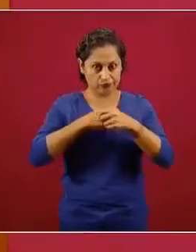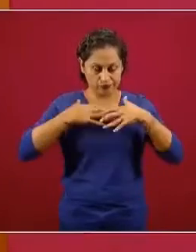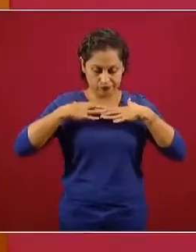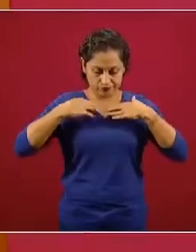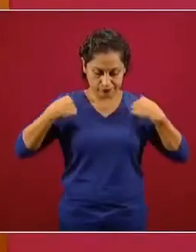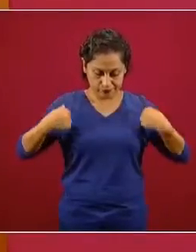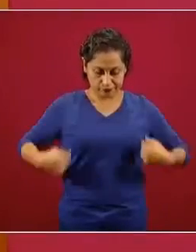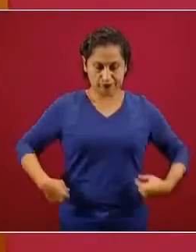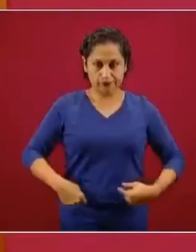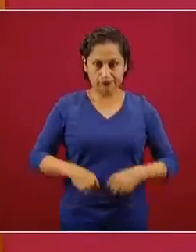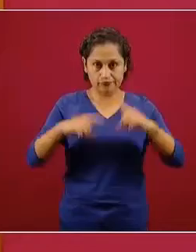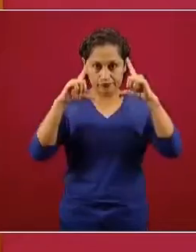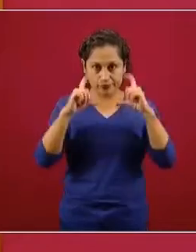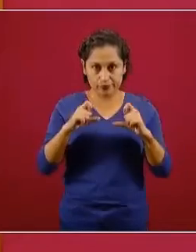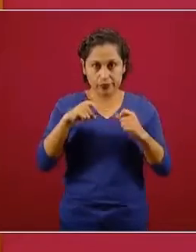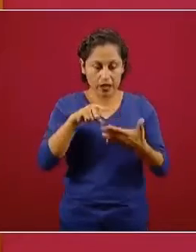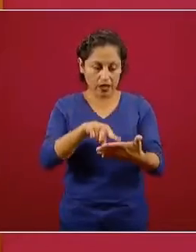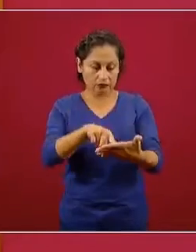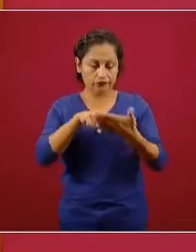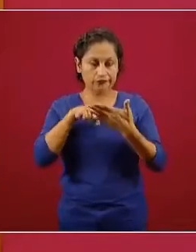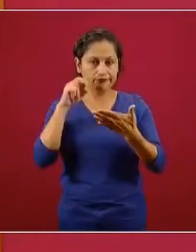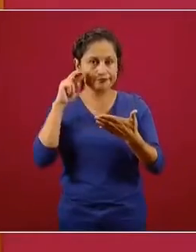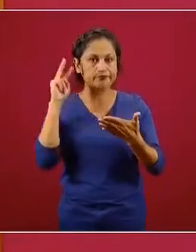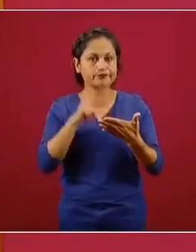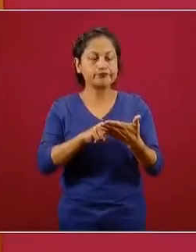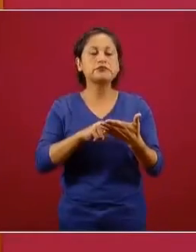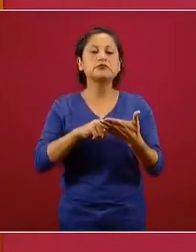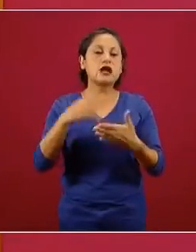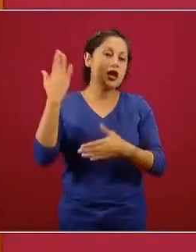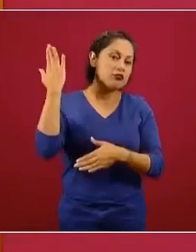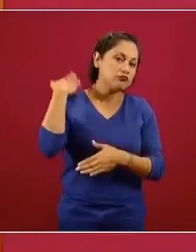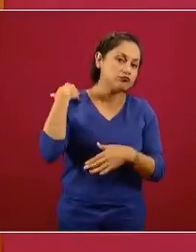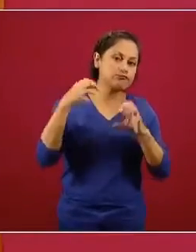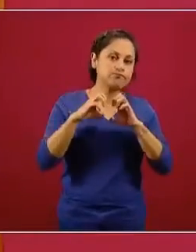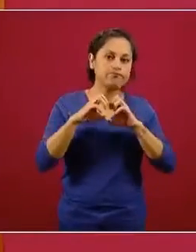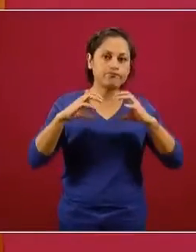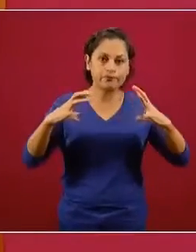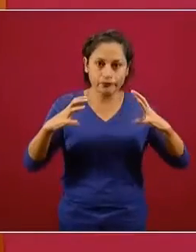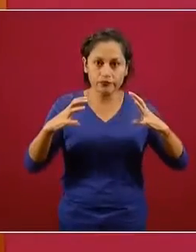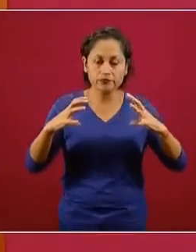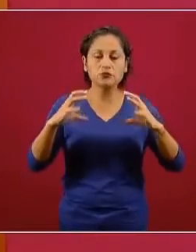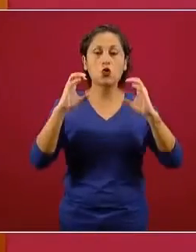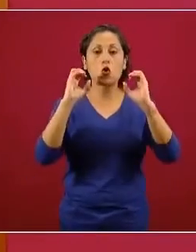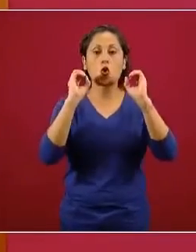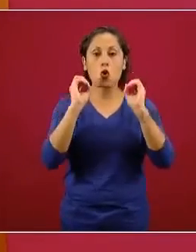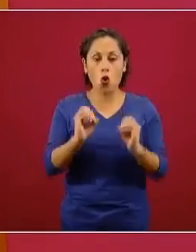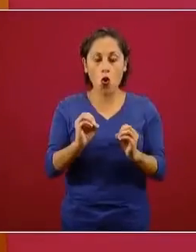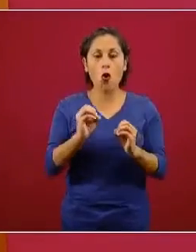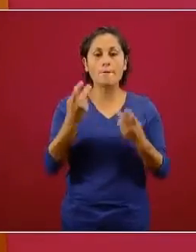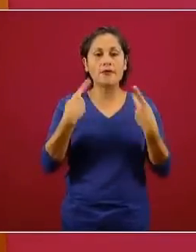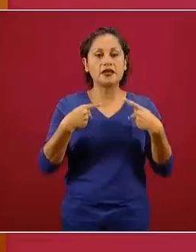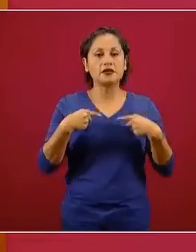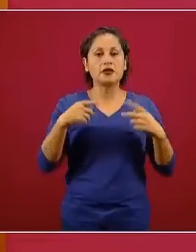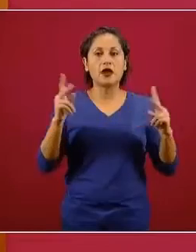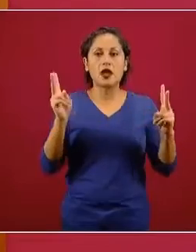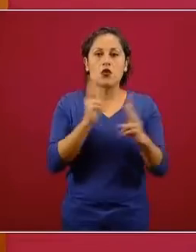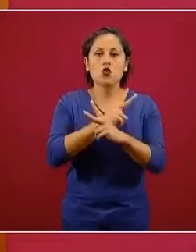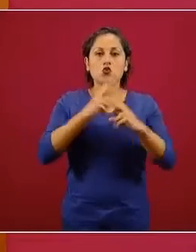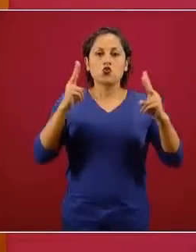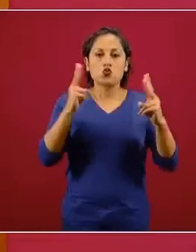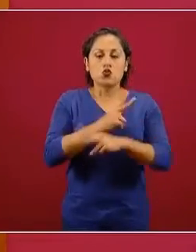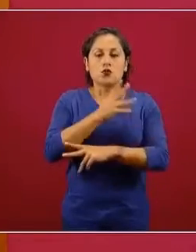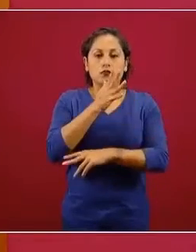que sugiere una inflamación pulmonar importante, o la persona no está oxigenando y a través